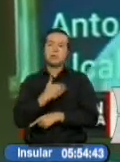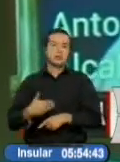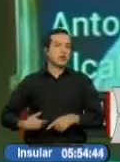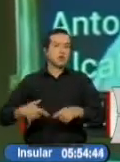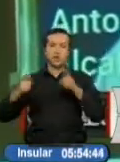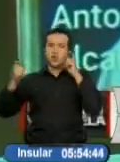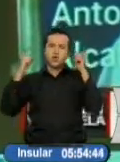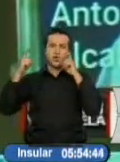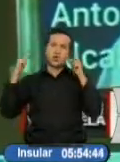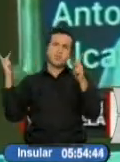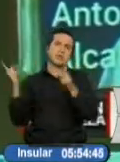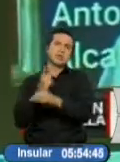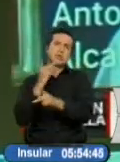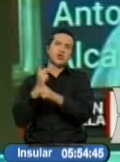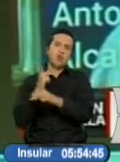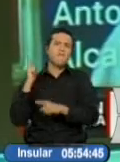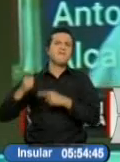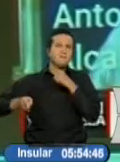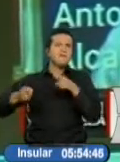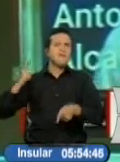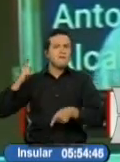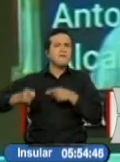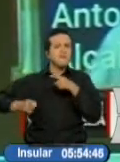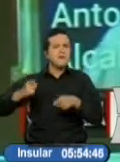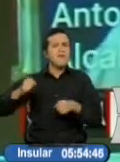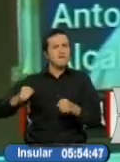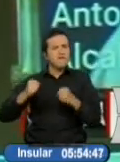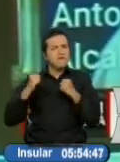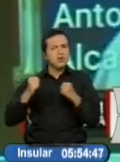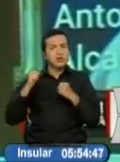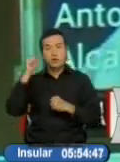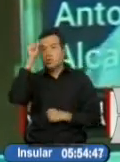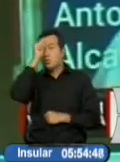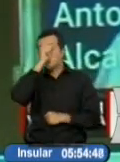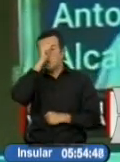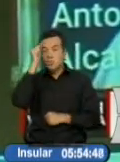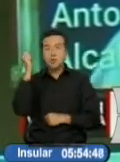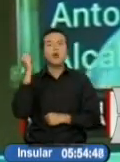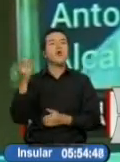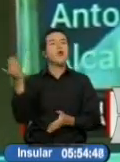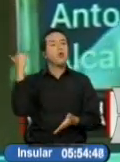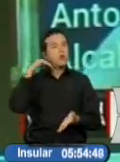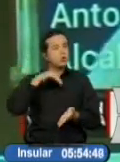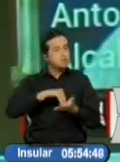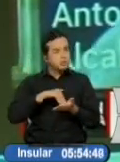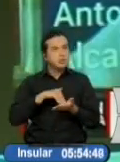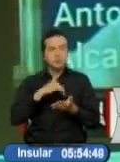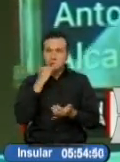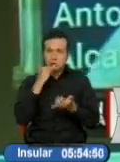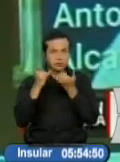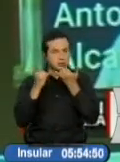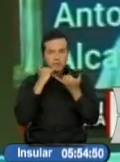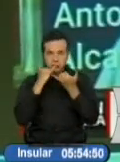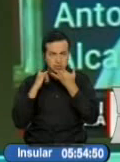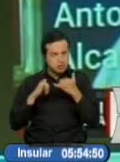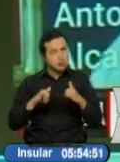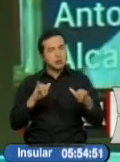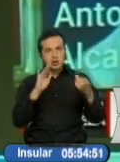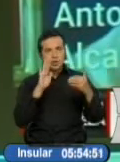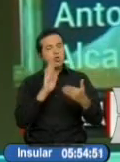totalitario, de una tiranía que este domingo reincidió en seguir